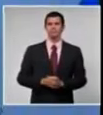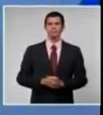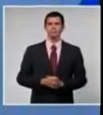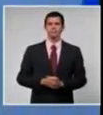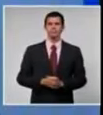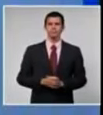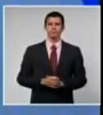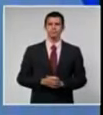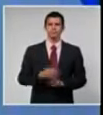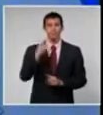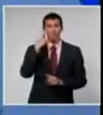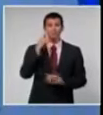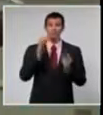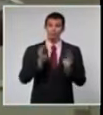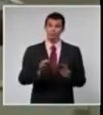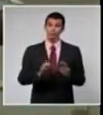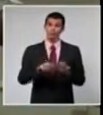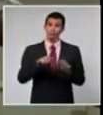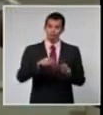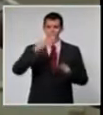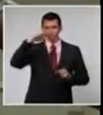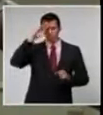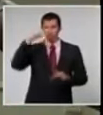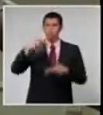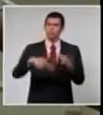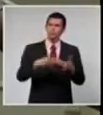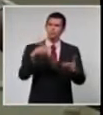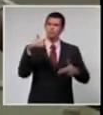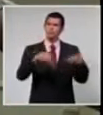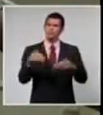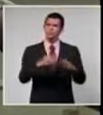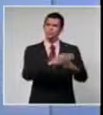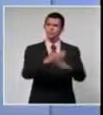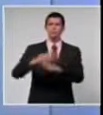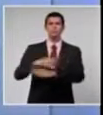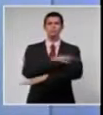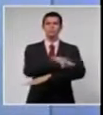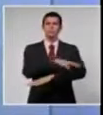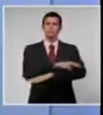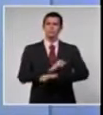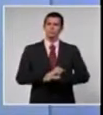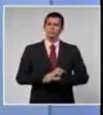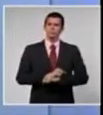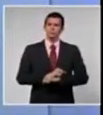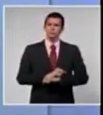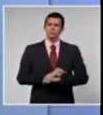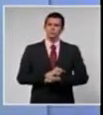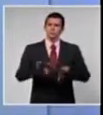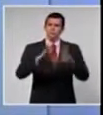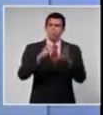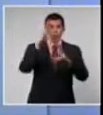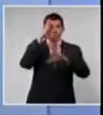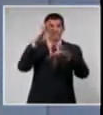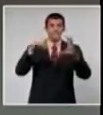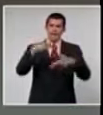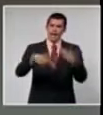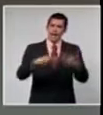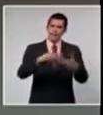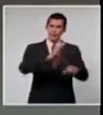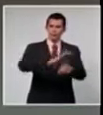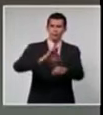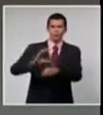también midieron fuerzas equipos de naciones de Asia, Europa, Norte y Latinoamérica, todas con enorme potencial en las ciencias de la computación.